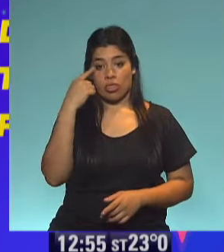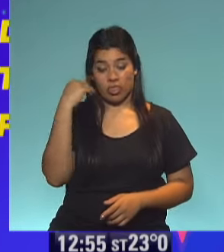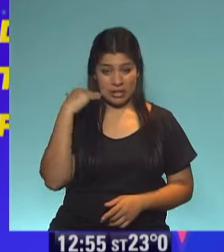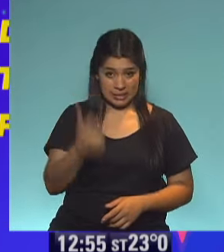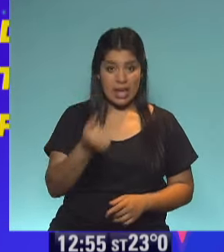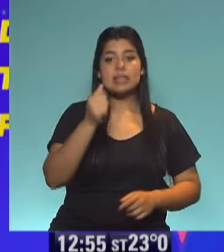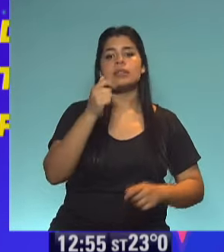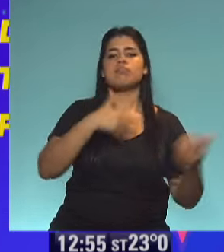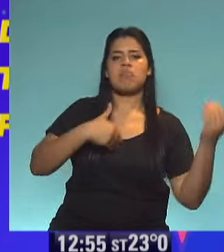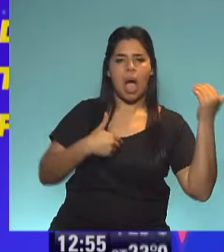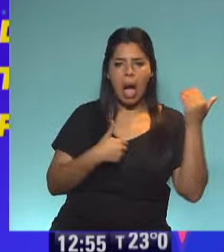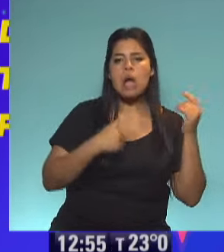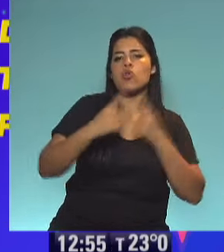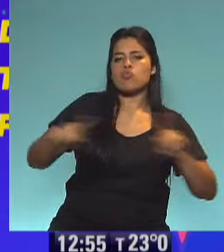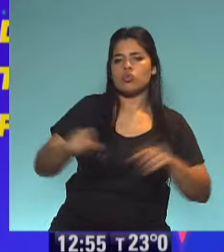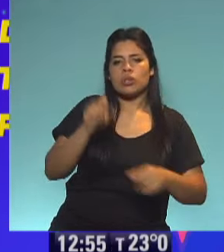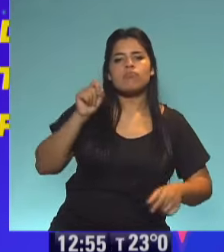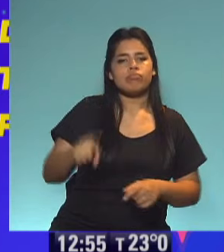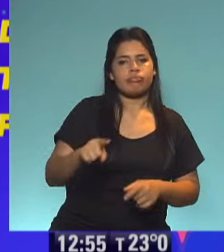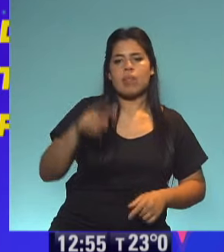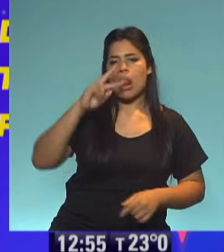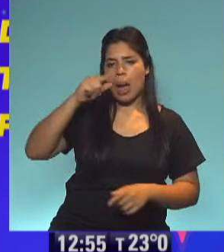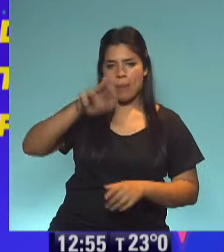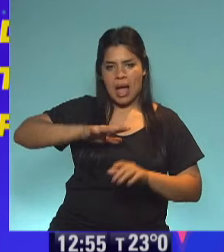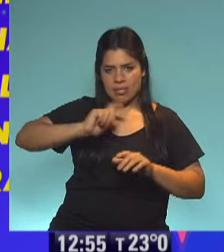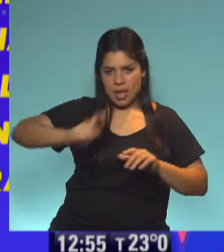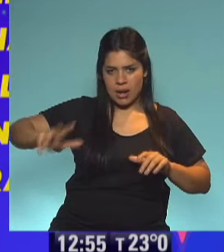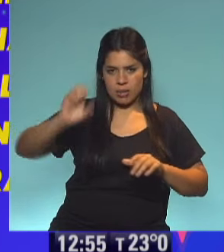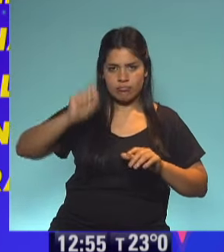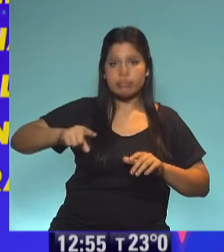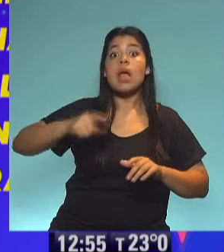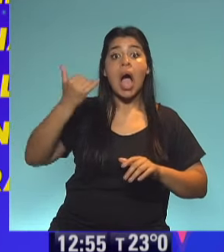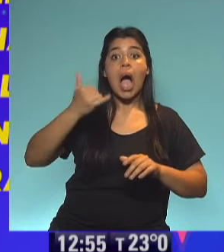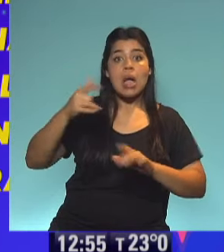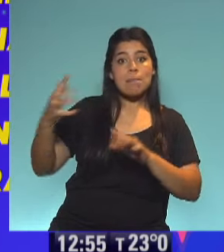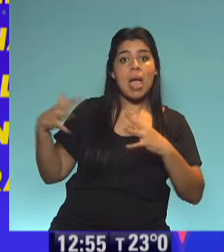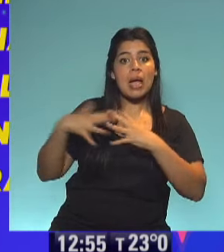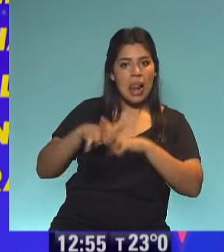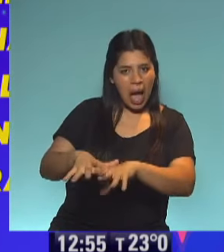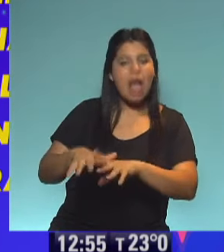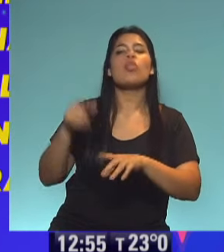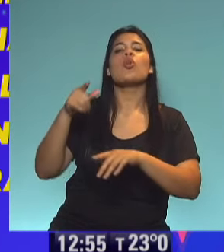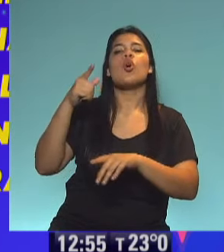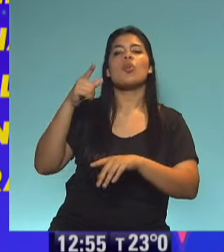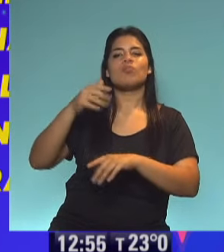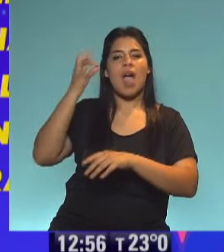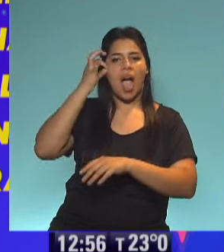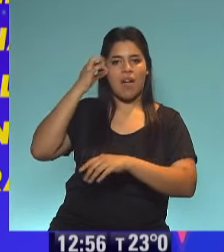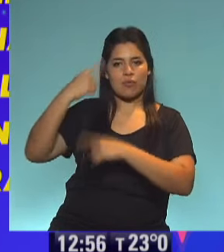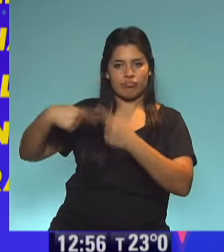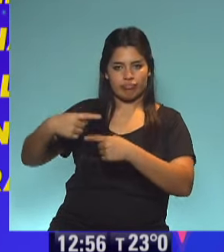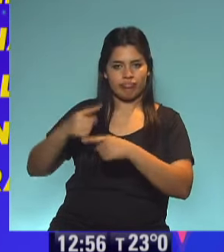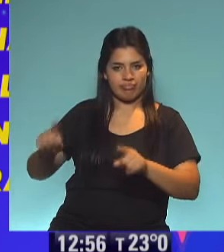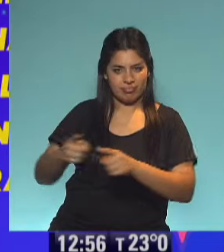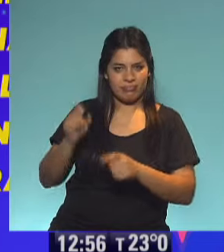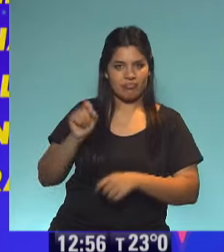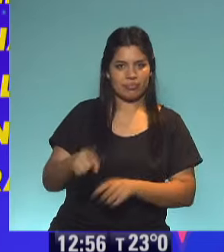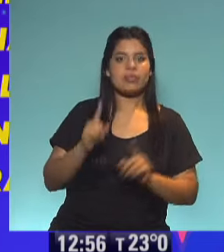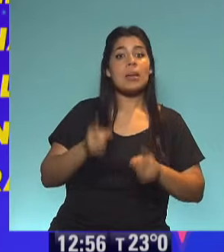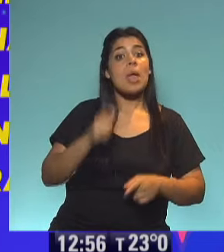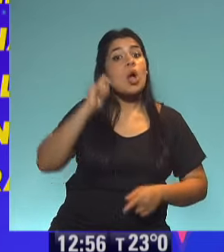música y baile tradicional del Río de la Plata con raíces afro. ¿Y se acuerdan que vimos en la inauguración del cumpleaños